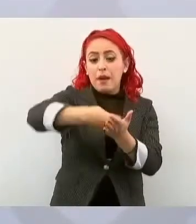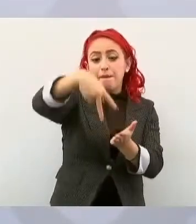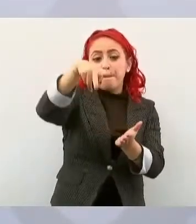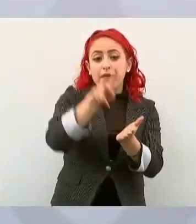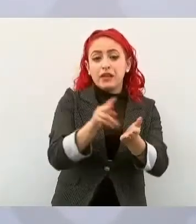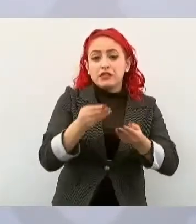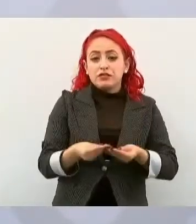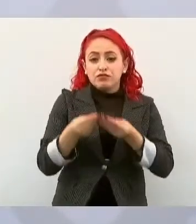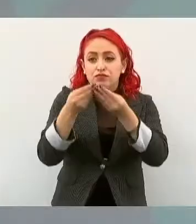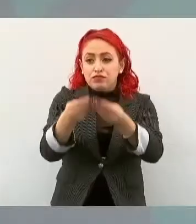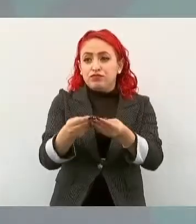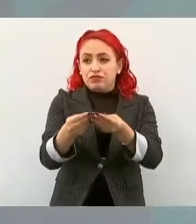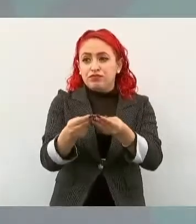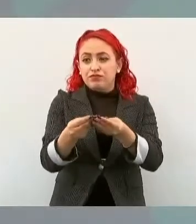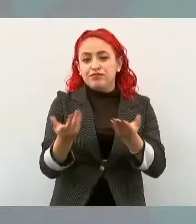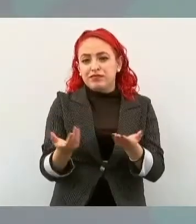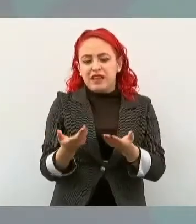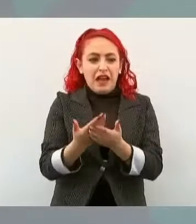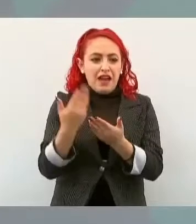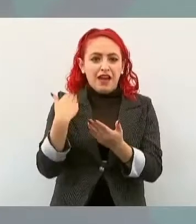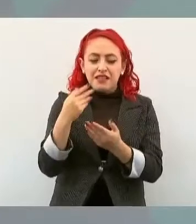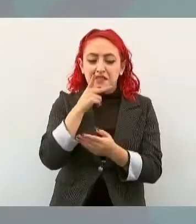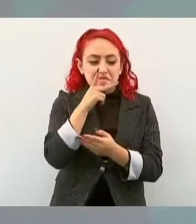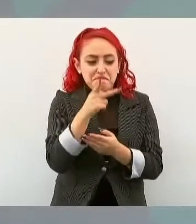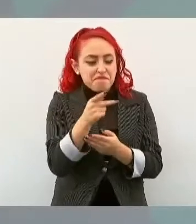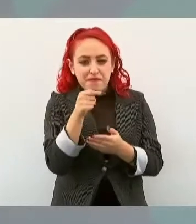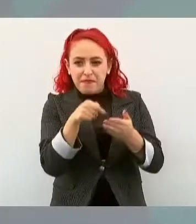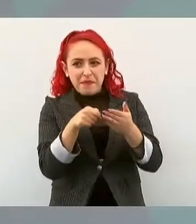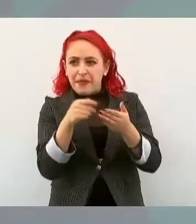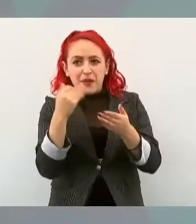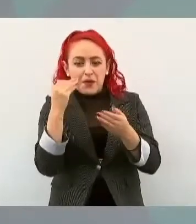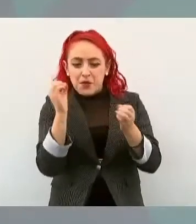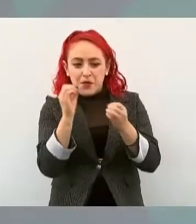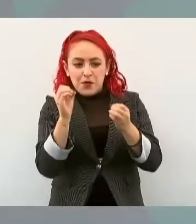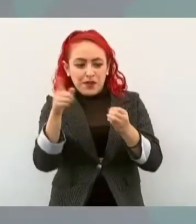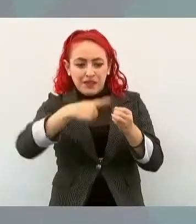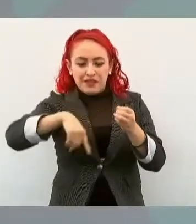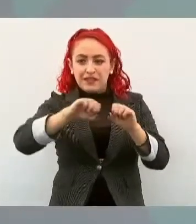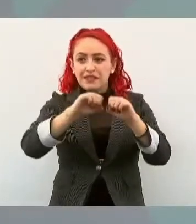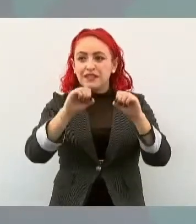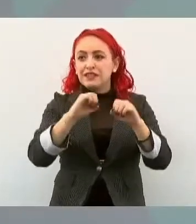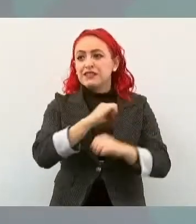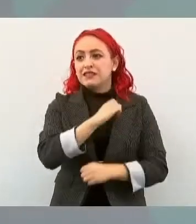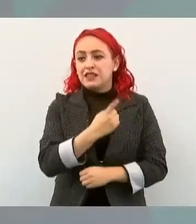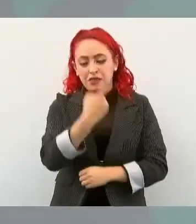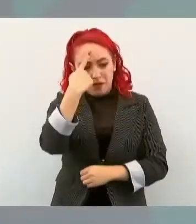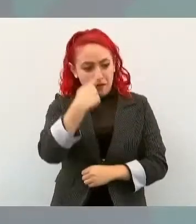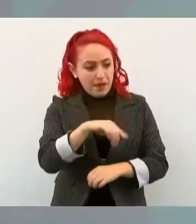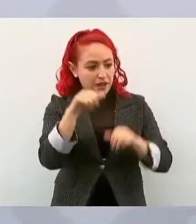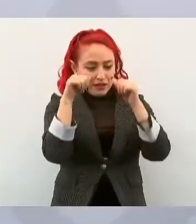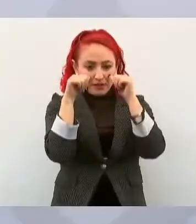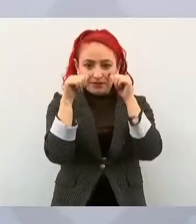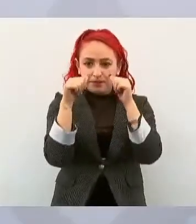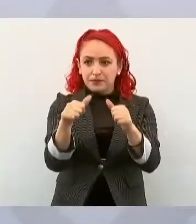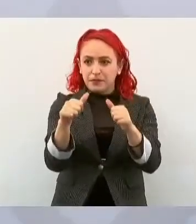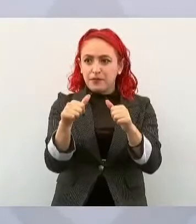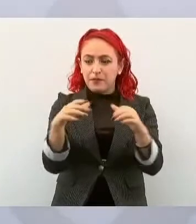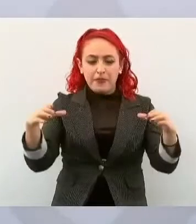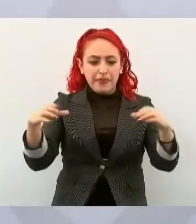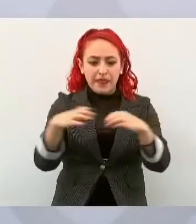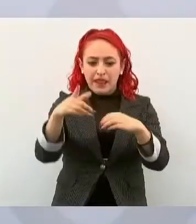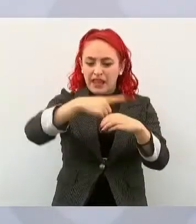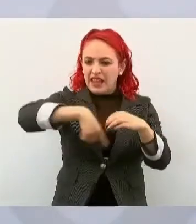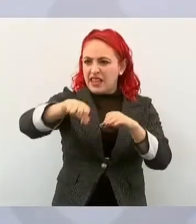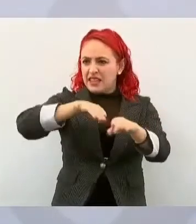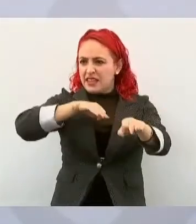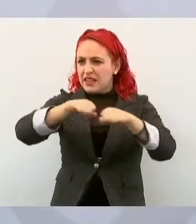basificación, palabra que no se oía desde hace mucho tiempo en la salud, para ampliar y consolidar una plantilla laboral